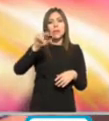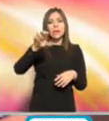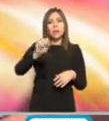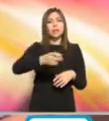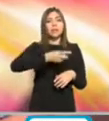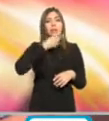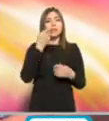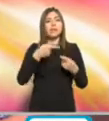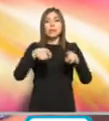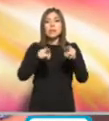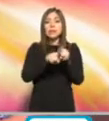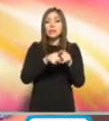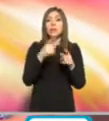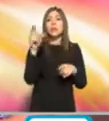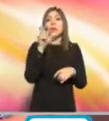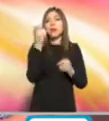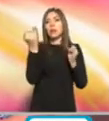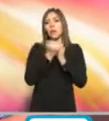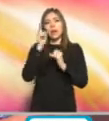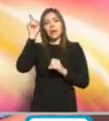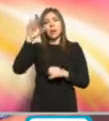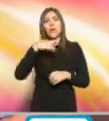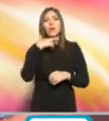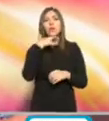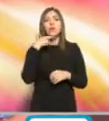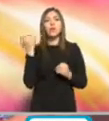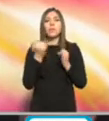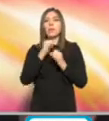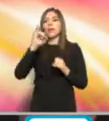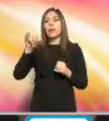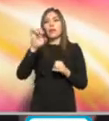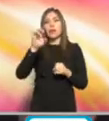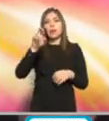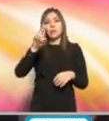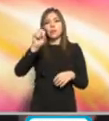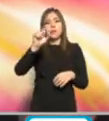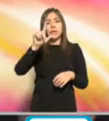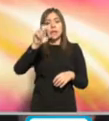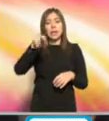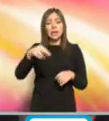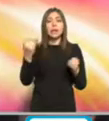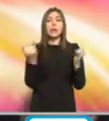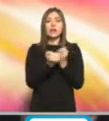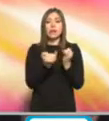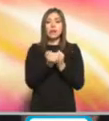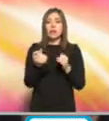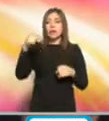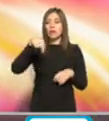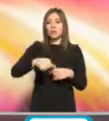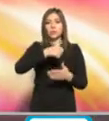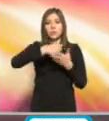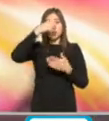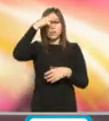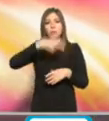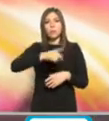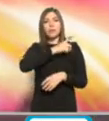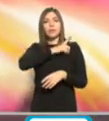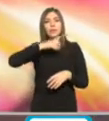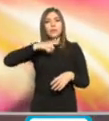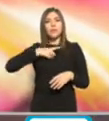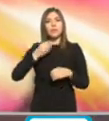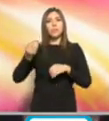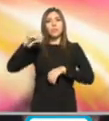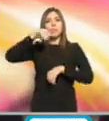la Vía Santa en Roma, bueno, en Ajá. Jerusalén, perdón, Sí. debe hacer esa misma transición en la Ciudad de México y se establecen estas